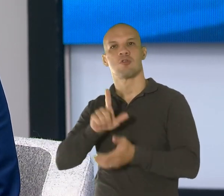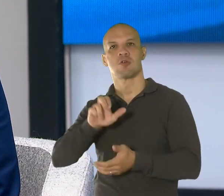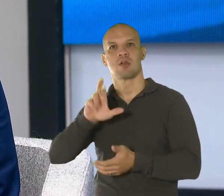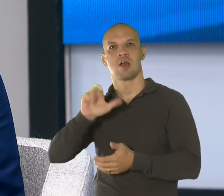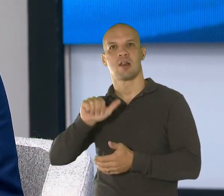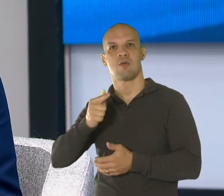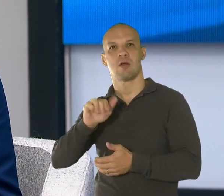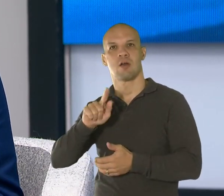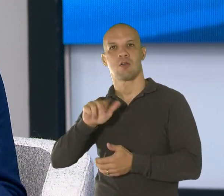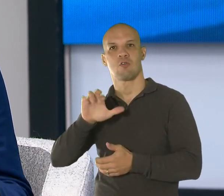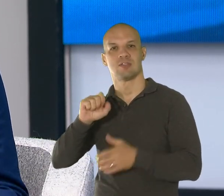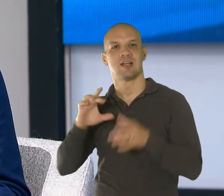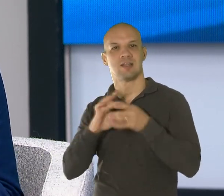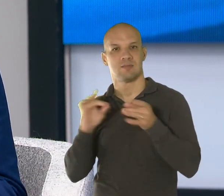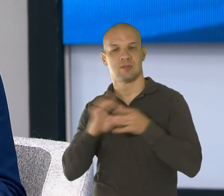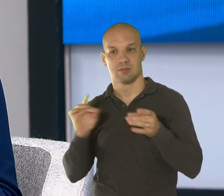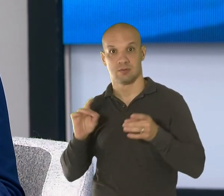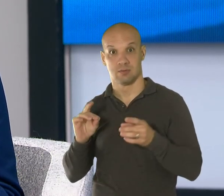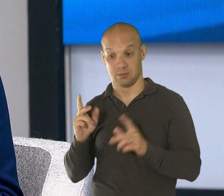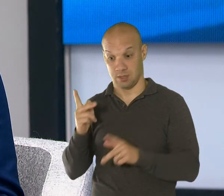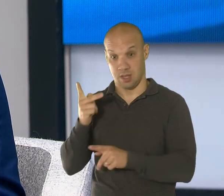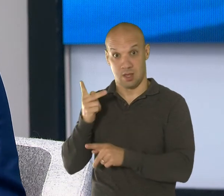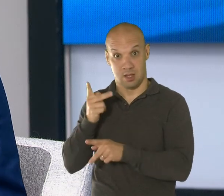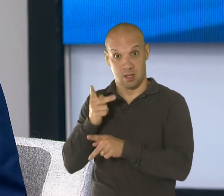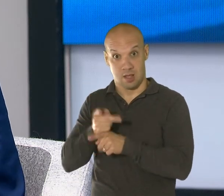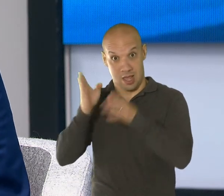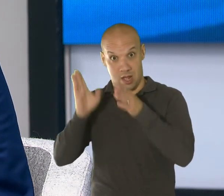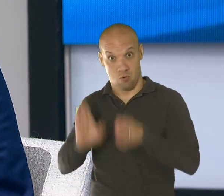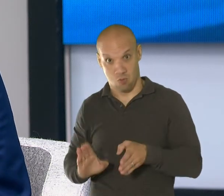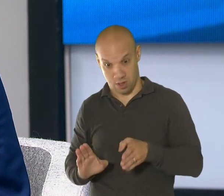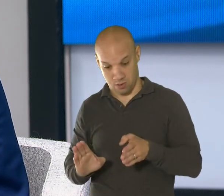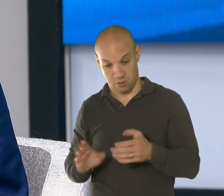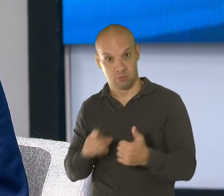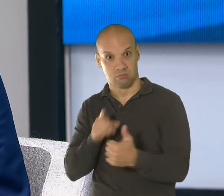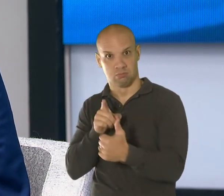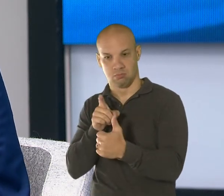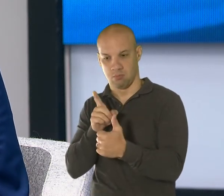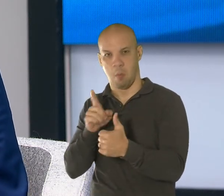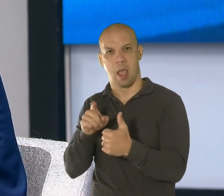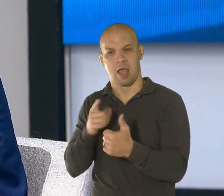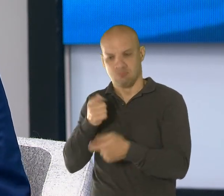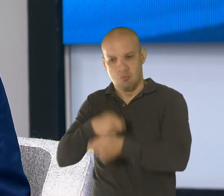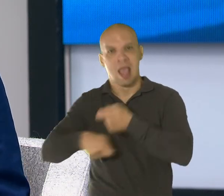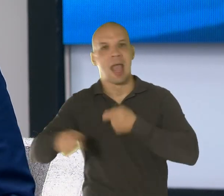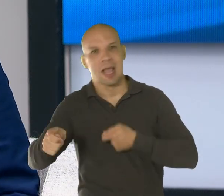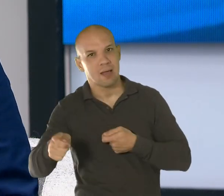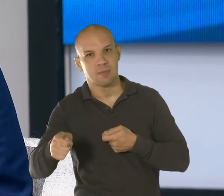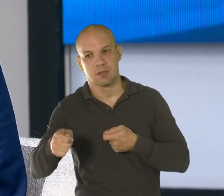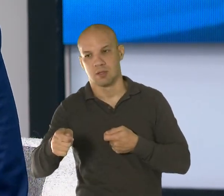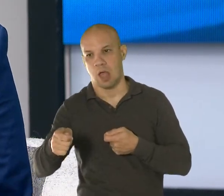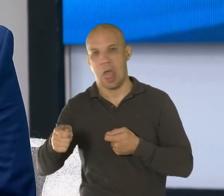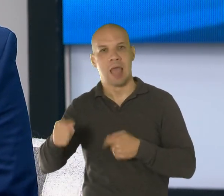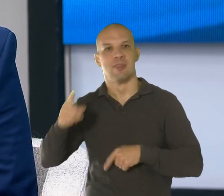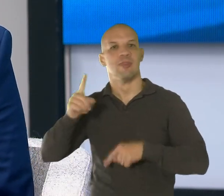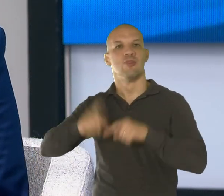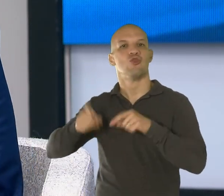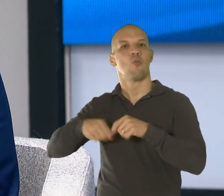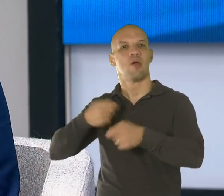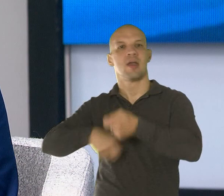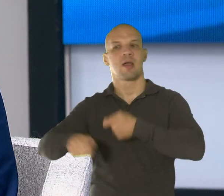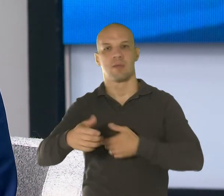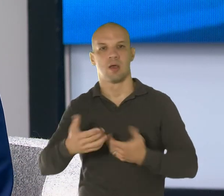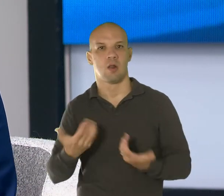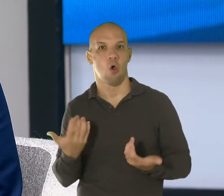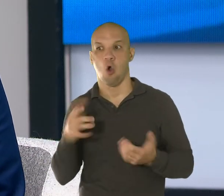que es cuando ya el cuidador de relevo, esa persona que te ayuda, no puede llegar o se fue del país. O por ejemplo, tan reciente como